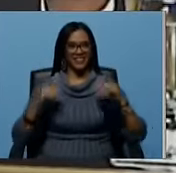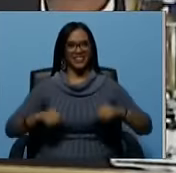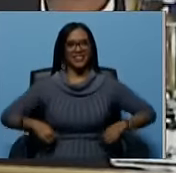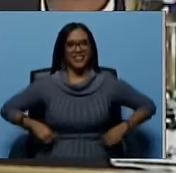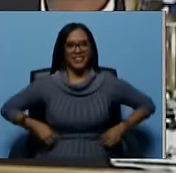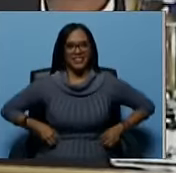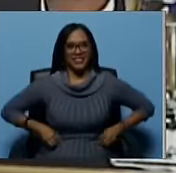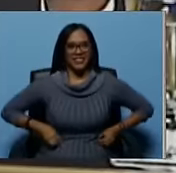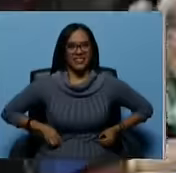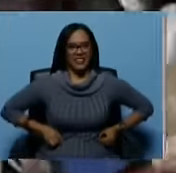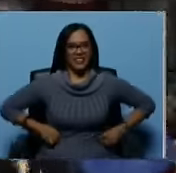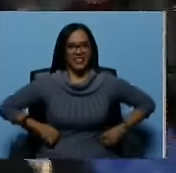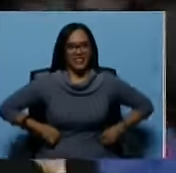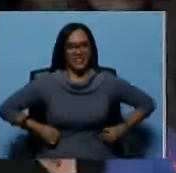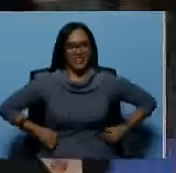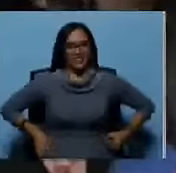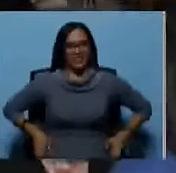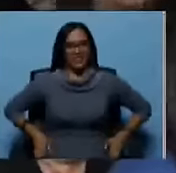¿Dónde?